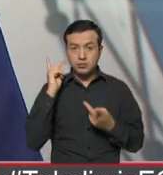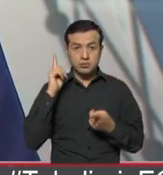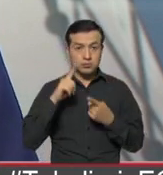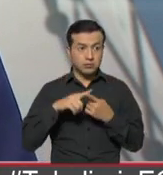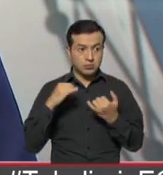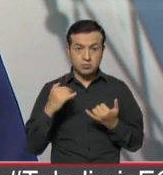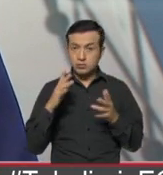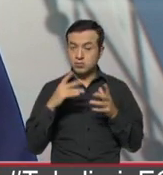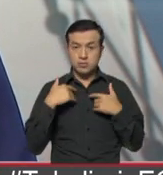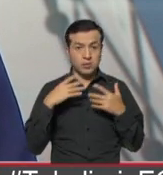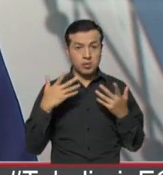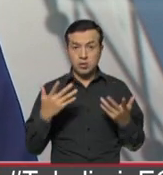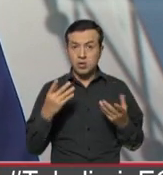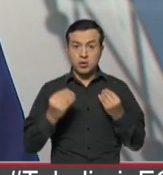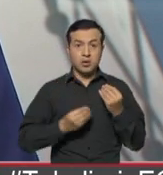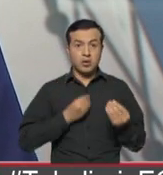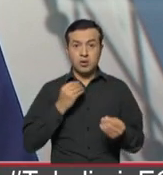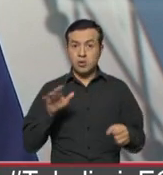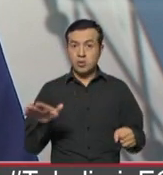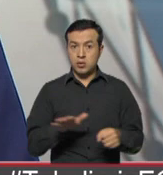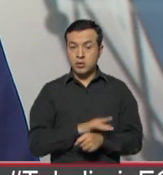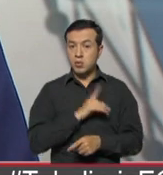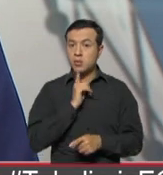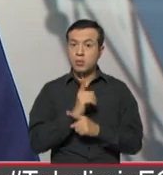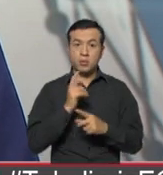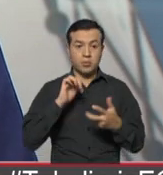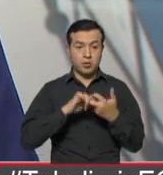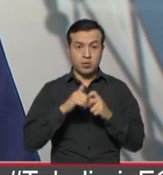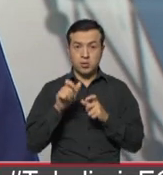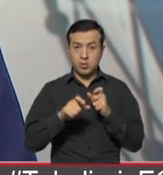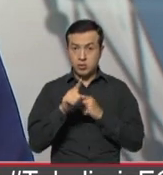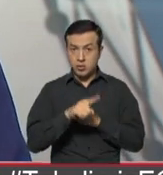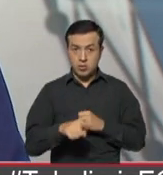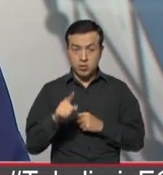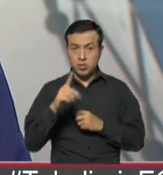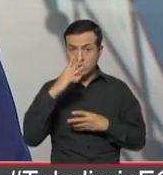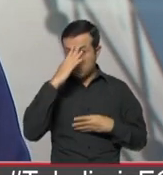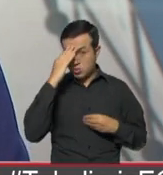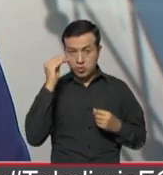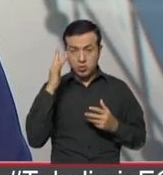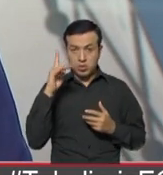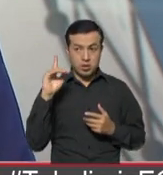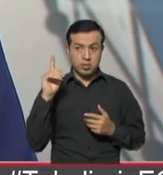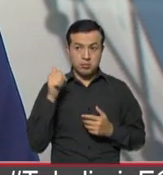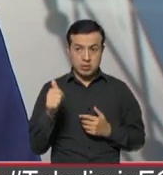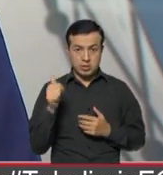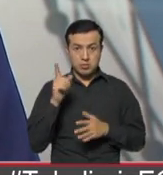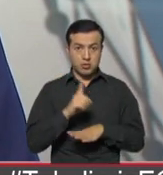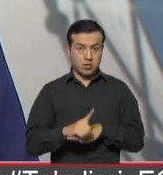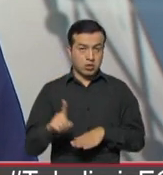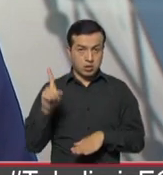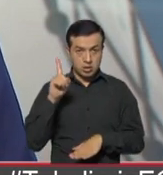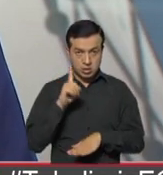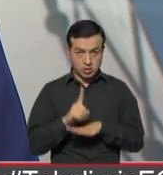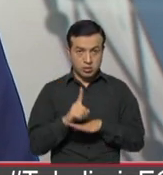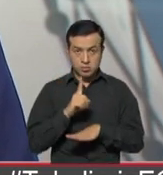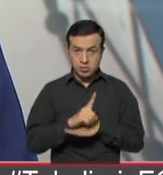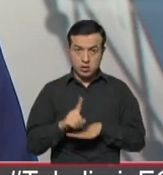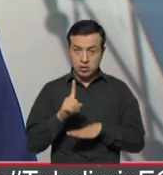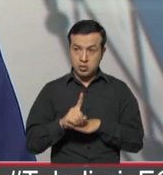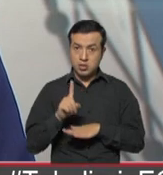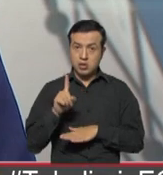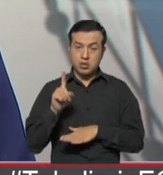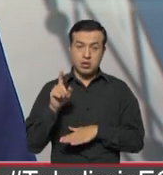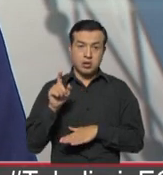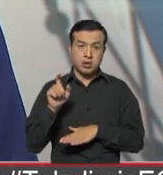hay una política integral que permita que estas personas se rehabiliten. De hecho, el mismo director de la SNAI ha